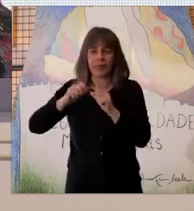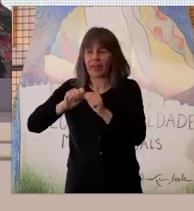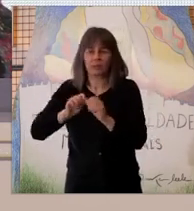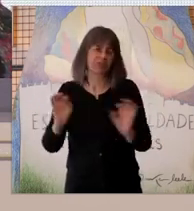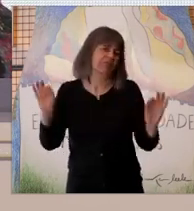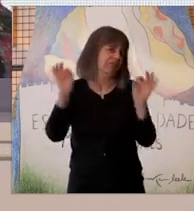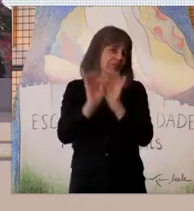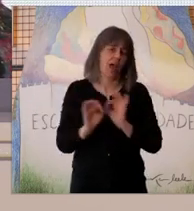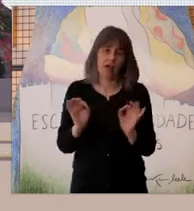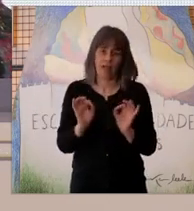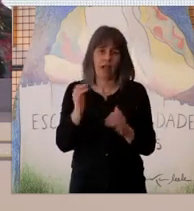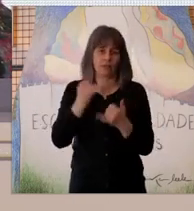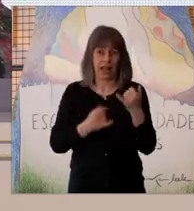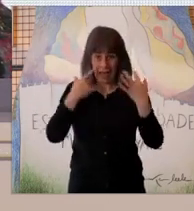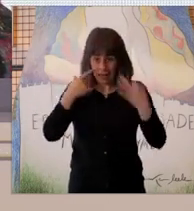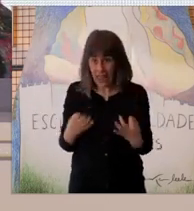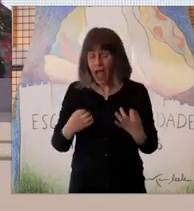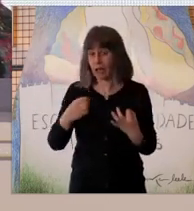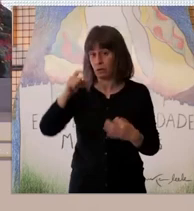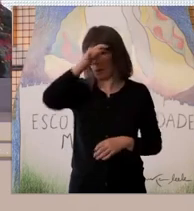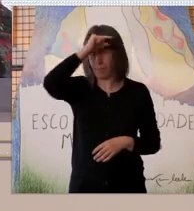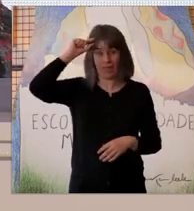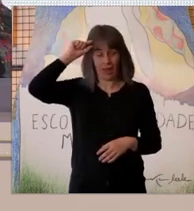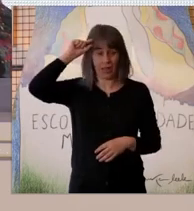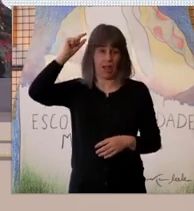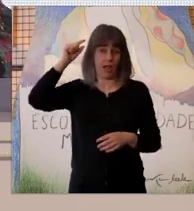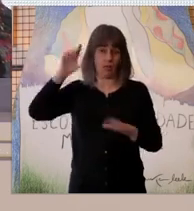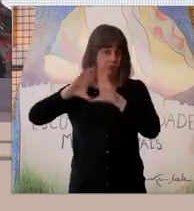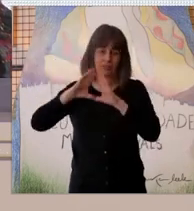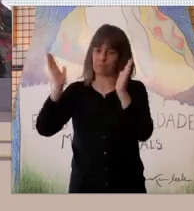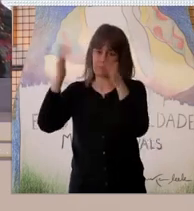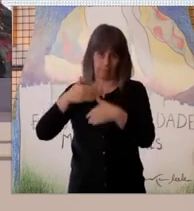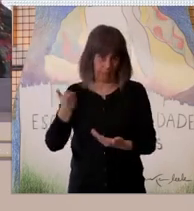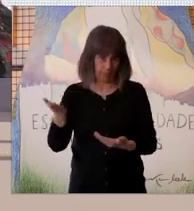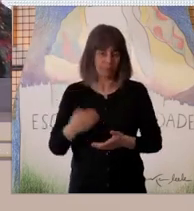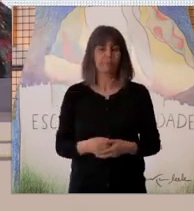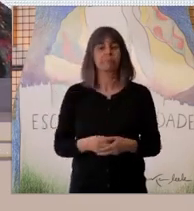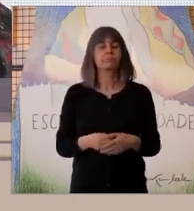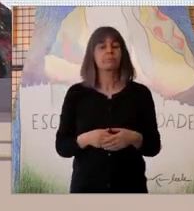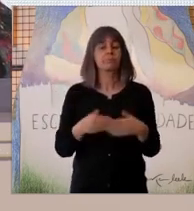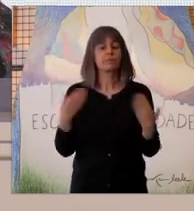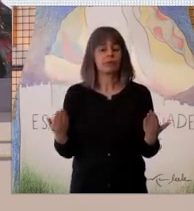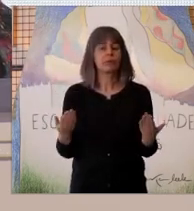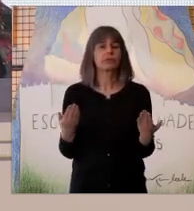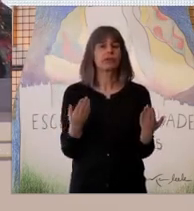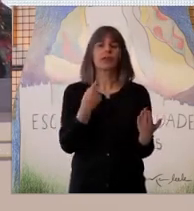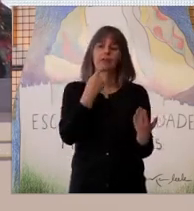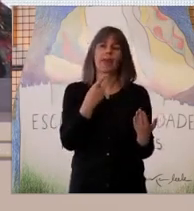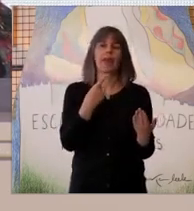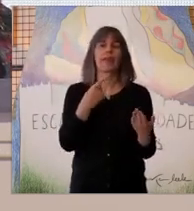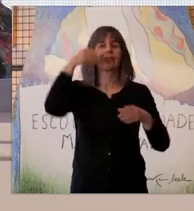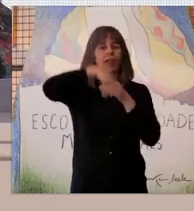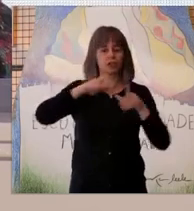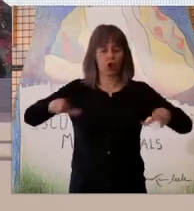con lo que puedan defender que se medio es feminista entonces toda la cuestión de dice las relaciones son paritarias